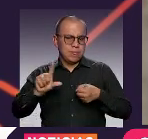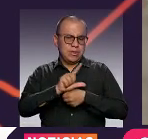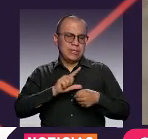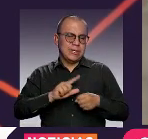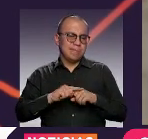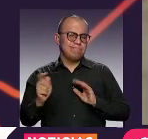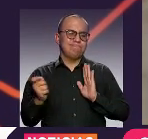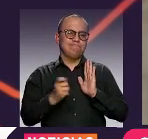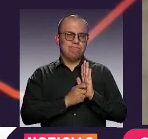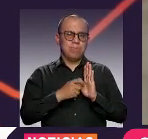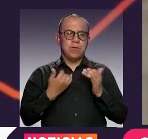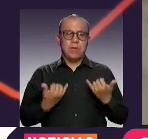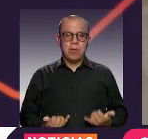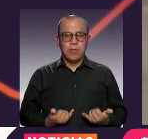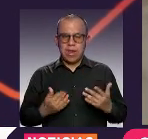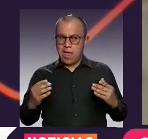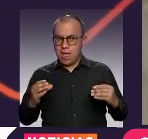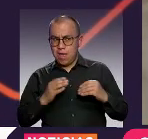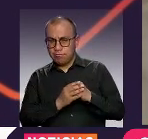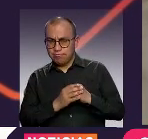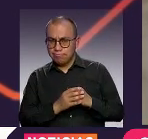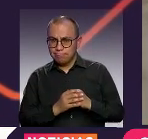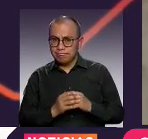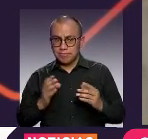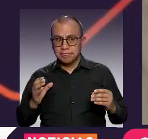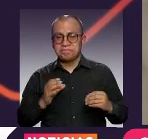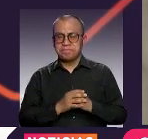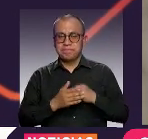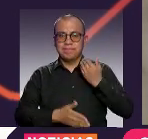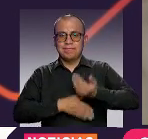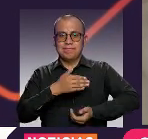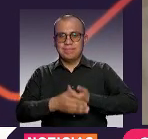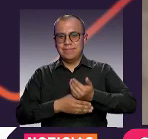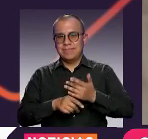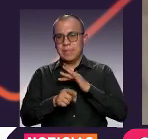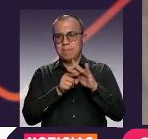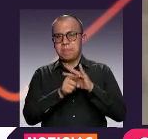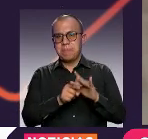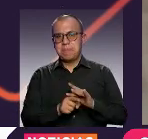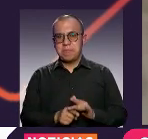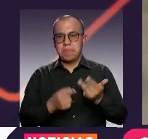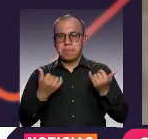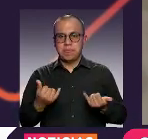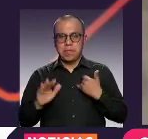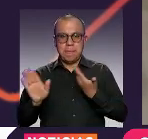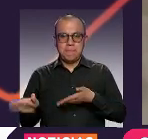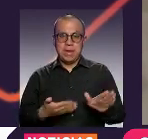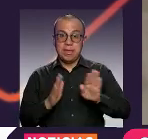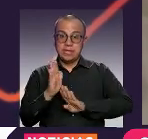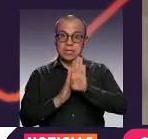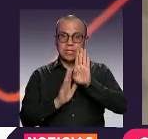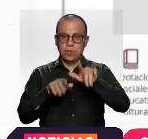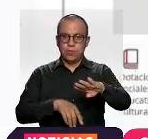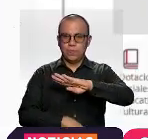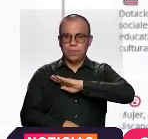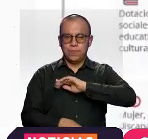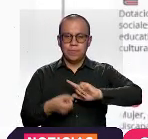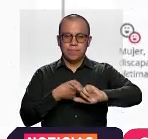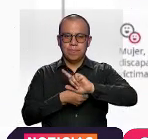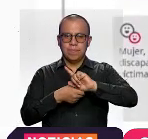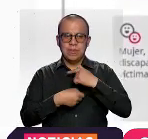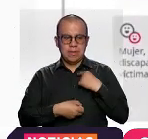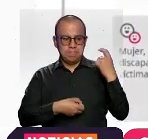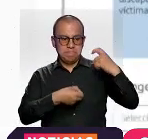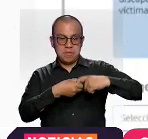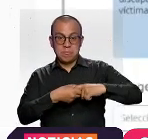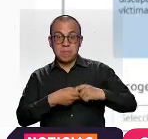por ende no se ajusta a la implementación que se debe hacer justamente al plan de desarrollo de nuestra localidad. La inscripción